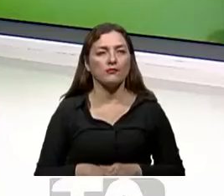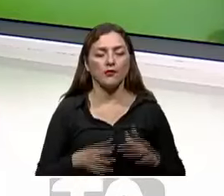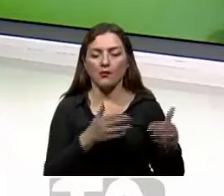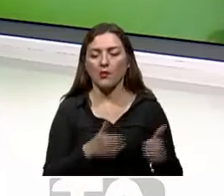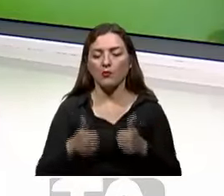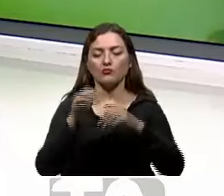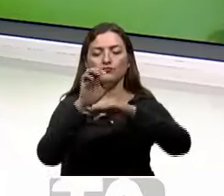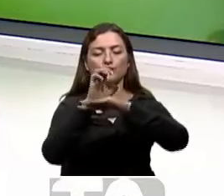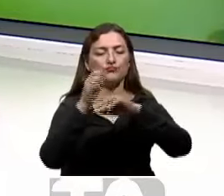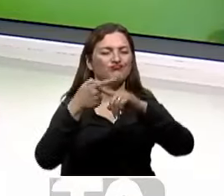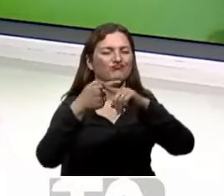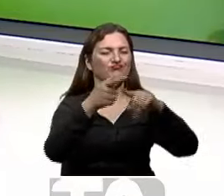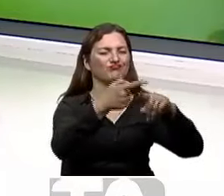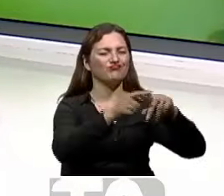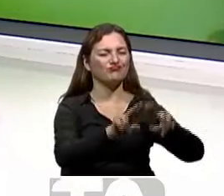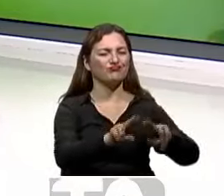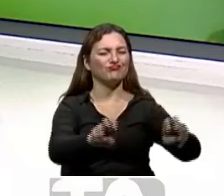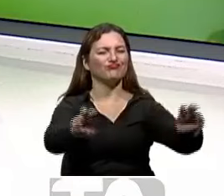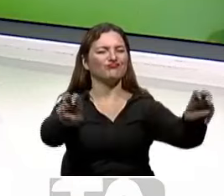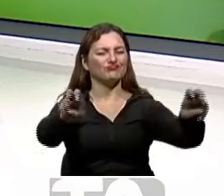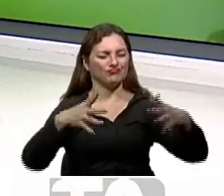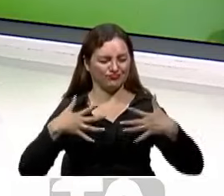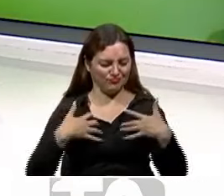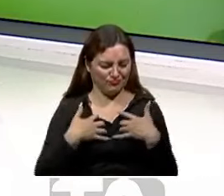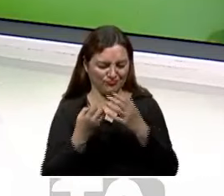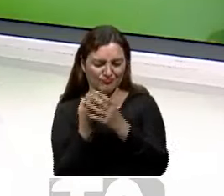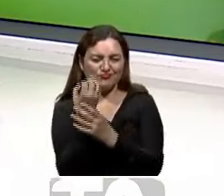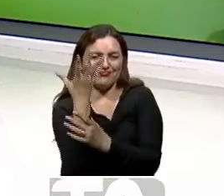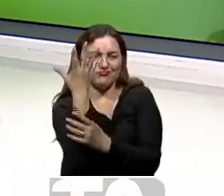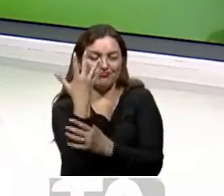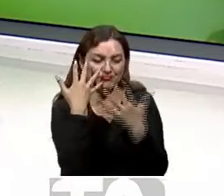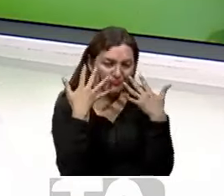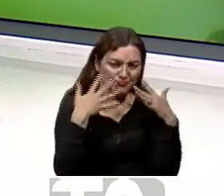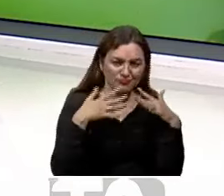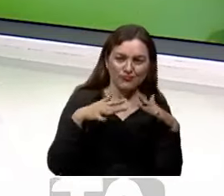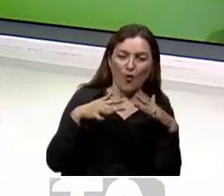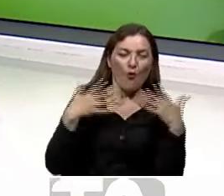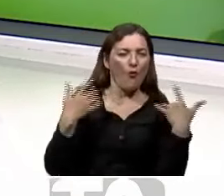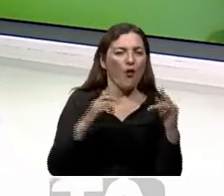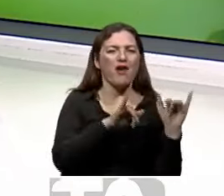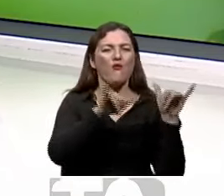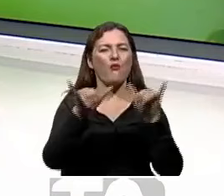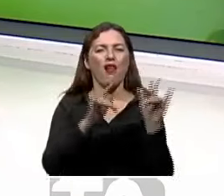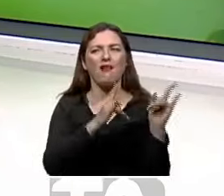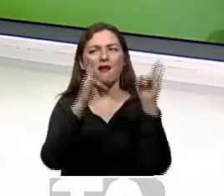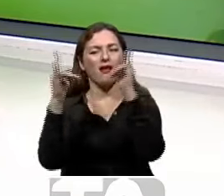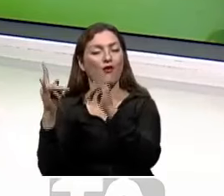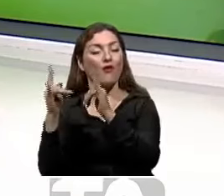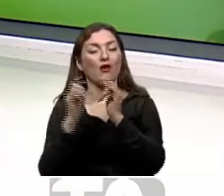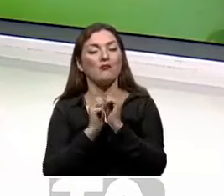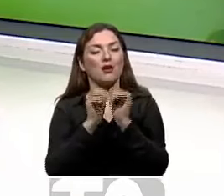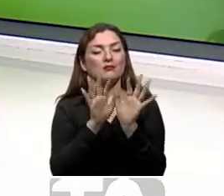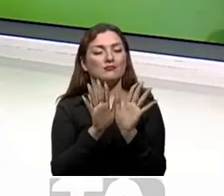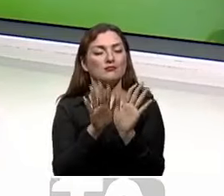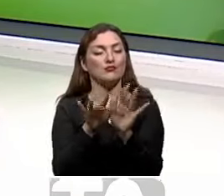Bienvenidos a Ecuador Mega Diverso, un espacio que busca visibilizar la riqueza que tiene nuestro país. Hoy les hablaremos de las mariposas,